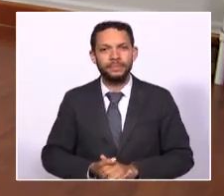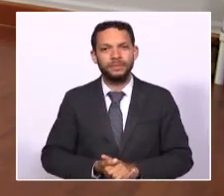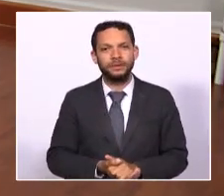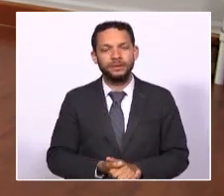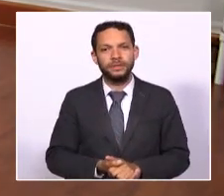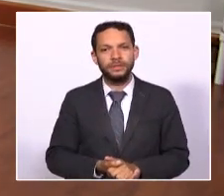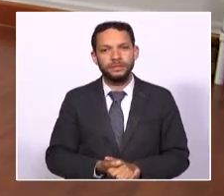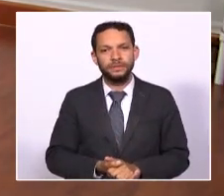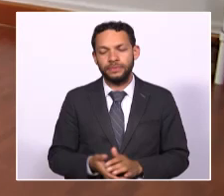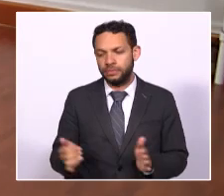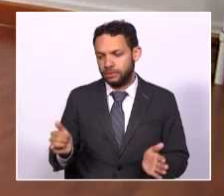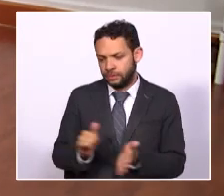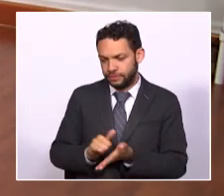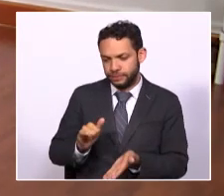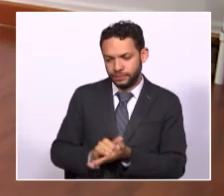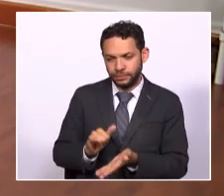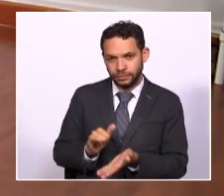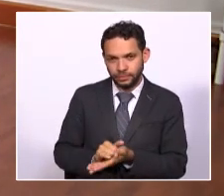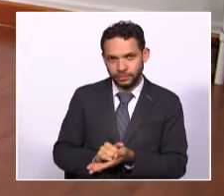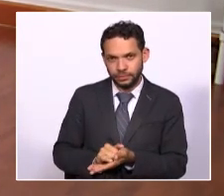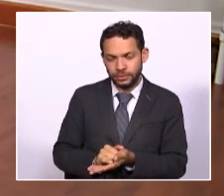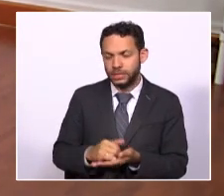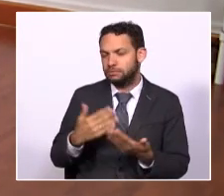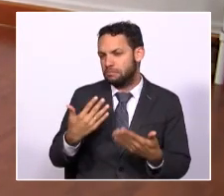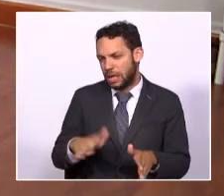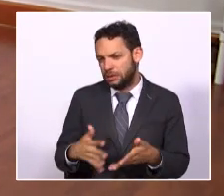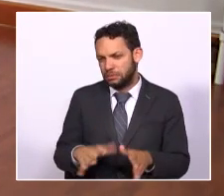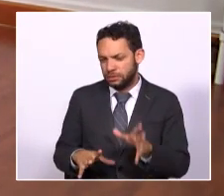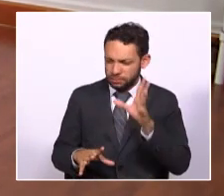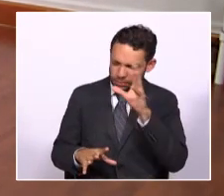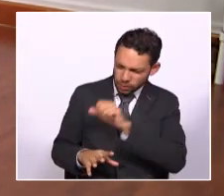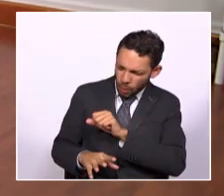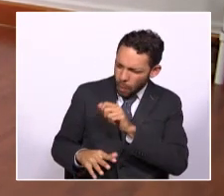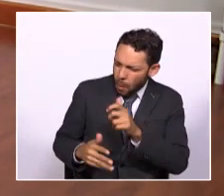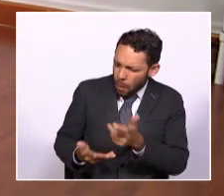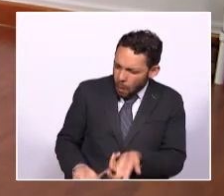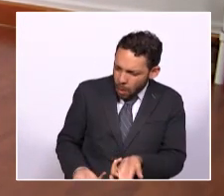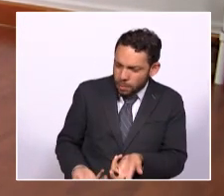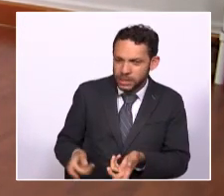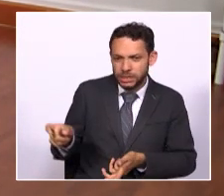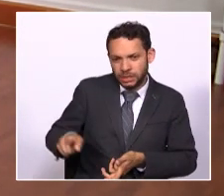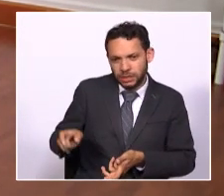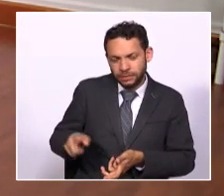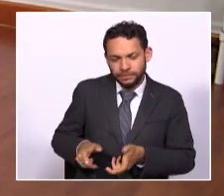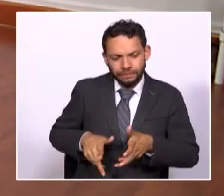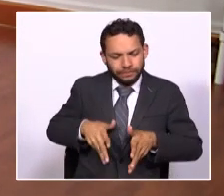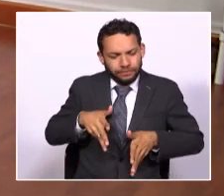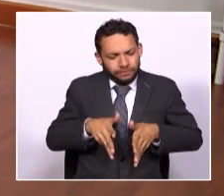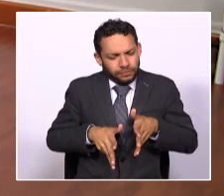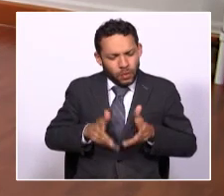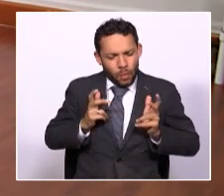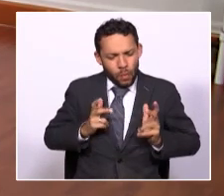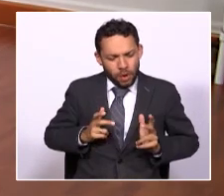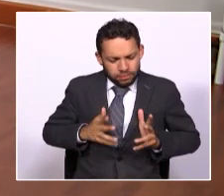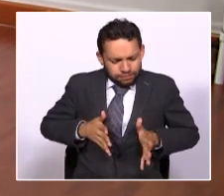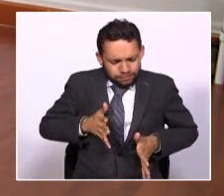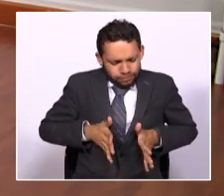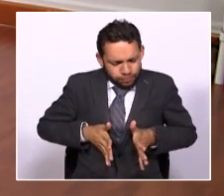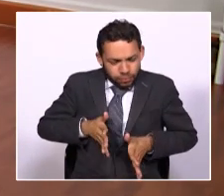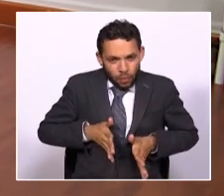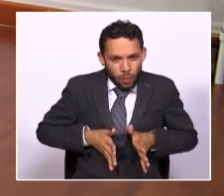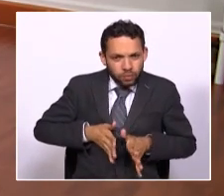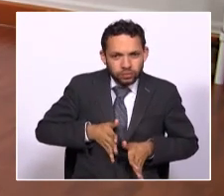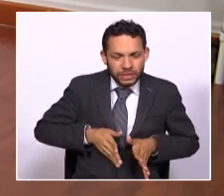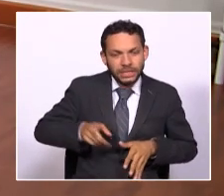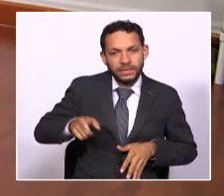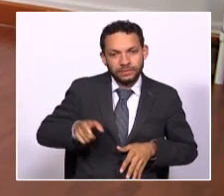Bueno, en este momento vamos a proceder para que ustedes tengan un poco de conocimiento sobre lo que es la quiropraxia de la línea oriental, específicamente Ayurveda. Ahorita